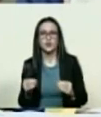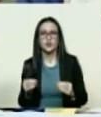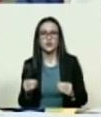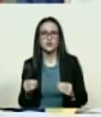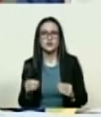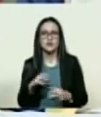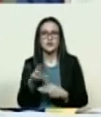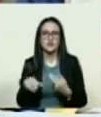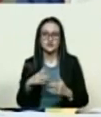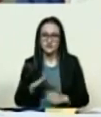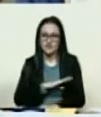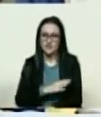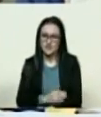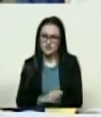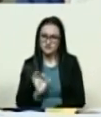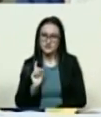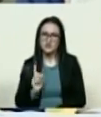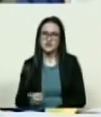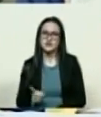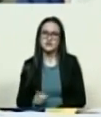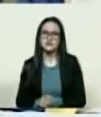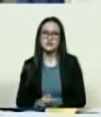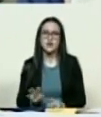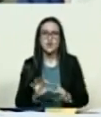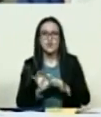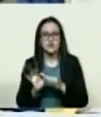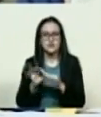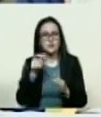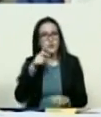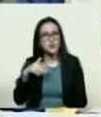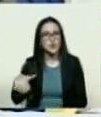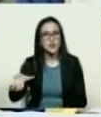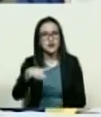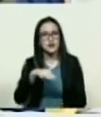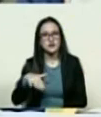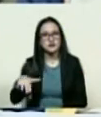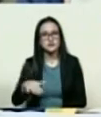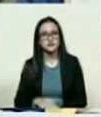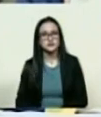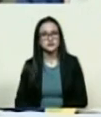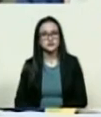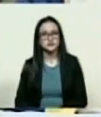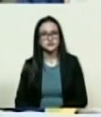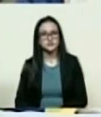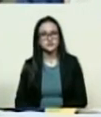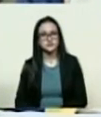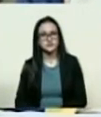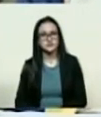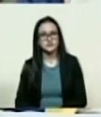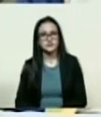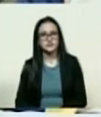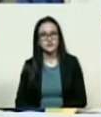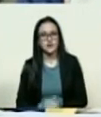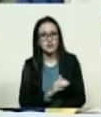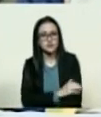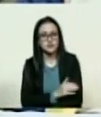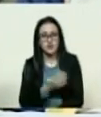fuerzas revolucionarias, unidad de la Fuerza Armada, unidad de nuestro pueblo. Yo repito, los señores opositores, no hay